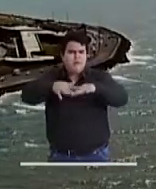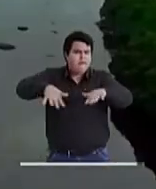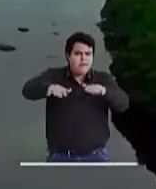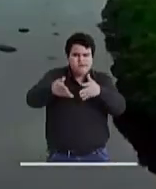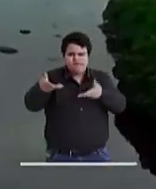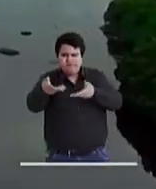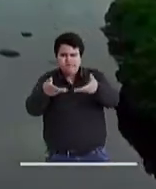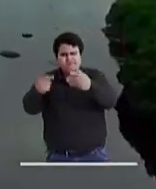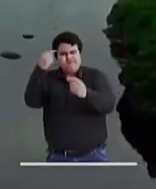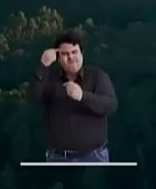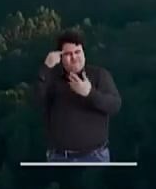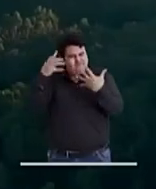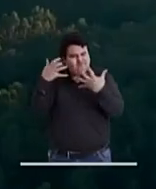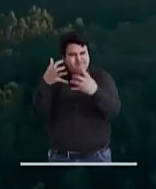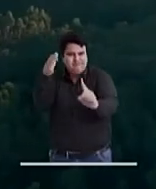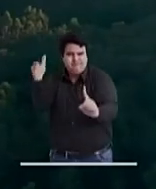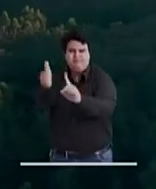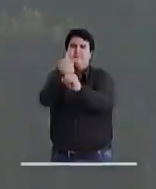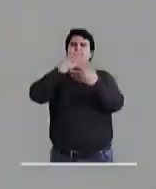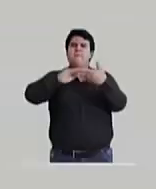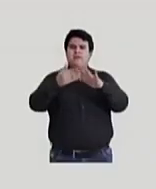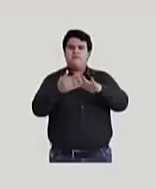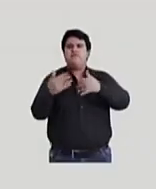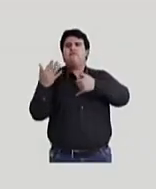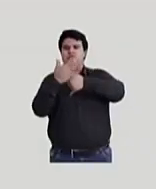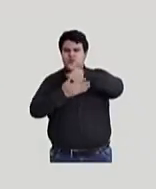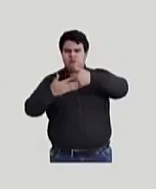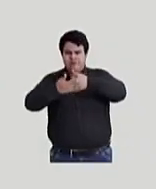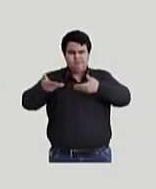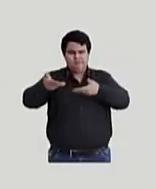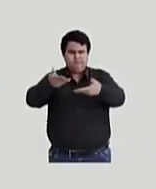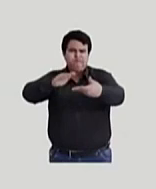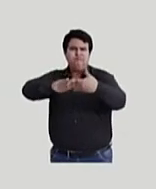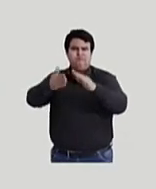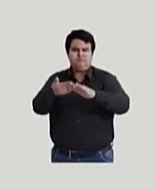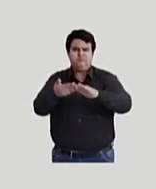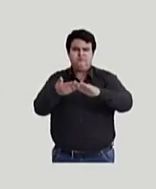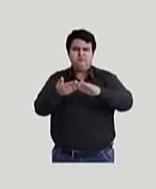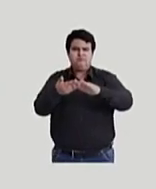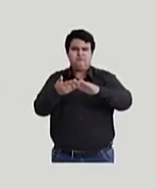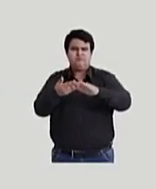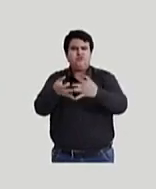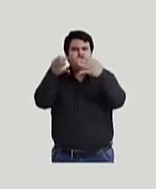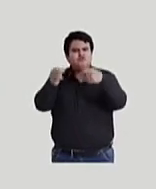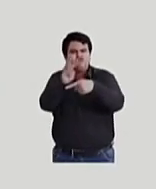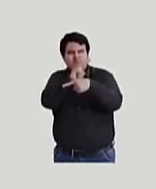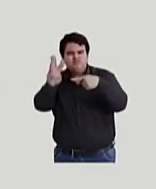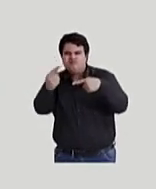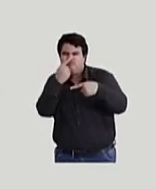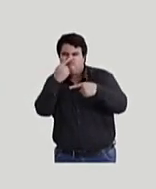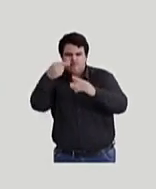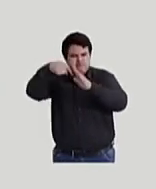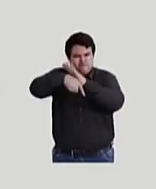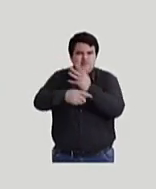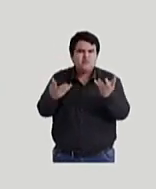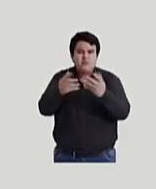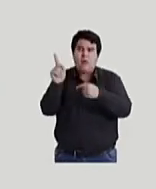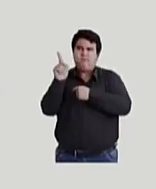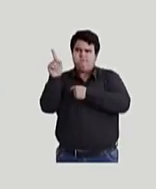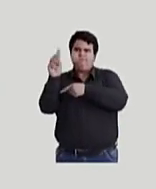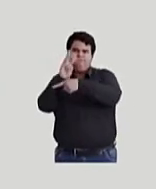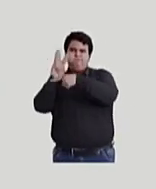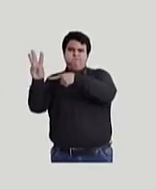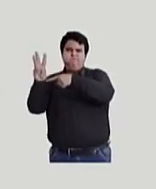acompañamiento para que puedan tener unas ventas efectivas. Entonces ha sido un proceso interesante parte de enseñarle a la gente cuál